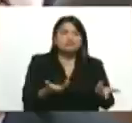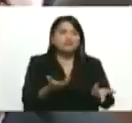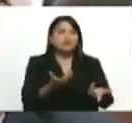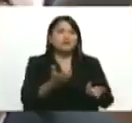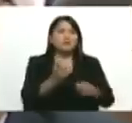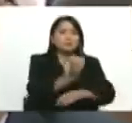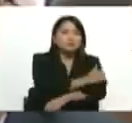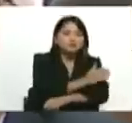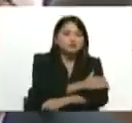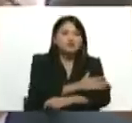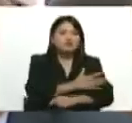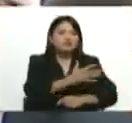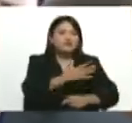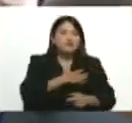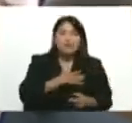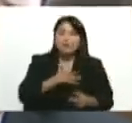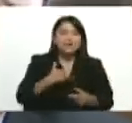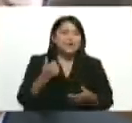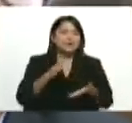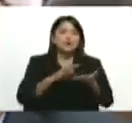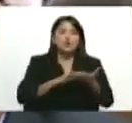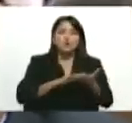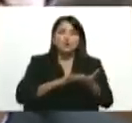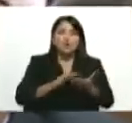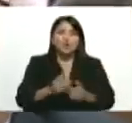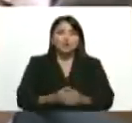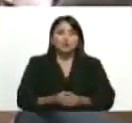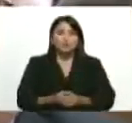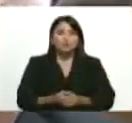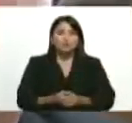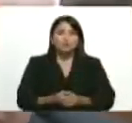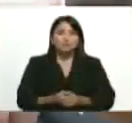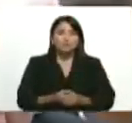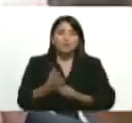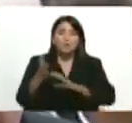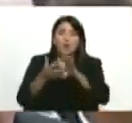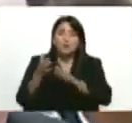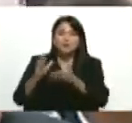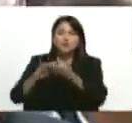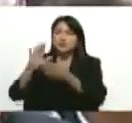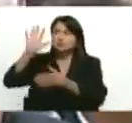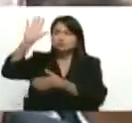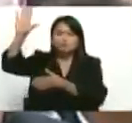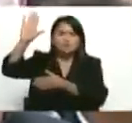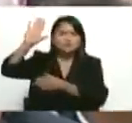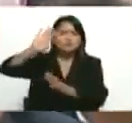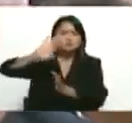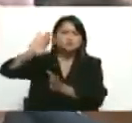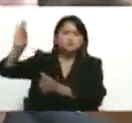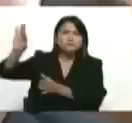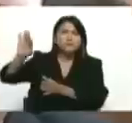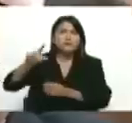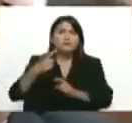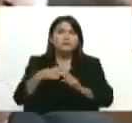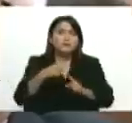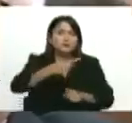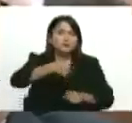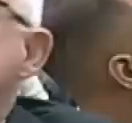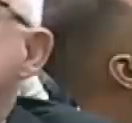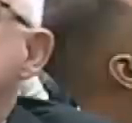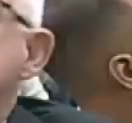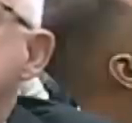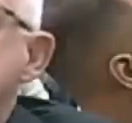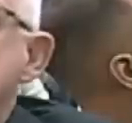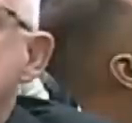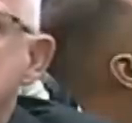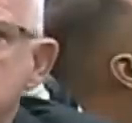posibilidad de buscar soluciones a nuestros problemas. Ocúpense realmente de sus problemas y ocúpense realmente del pueblo venezolano y devuelvan